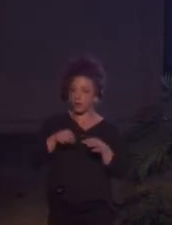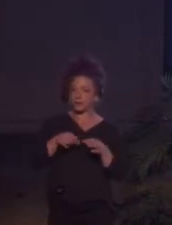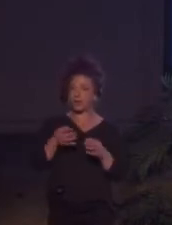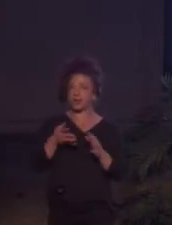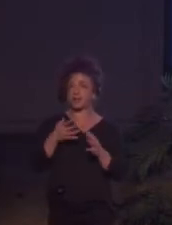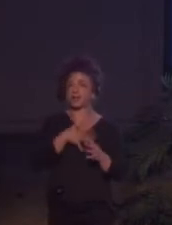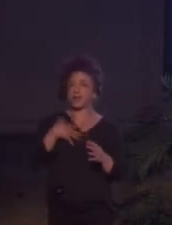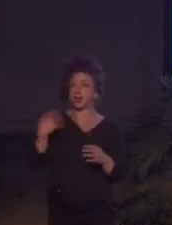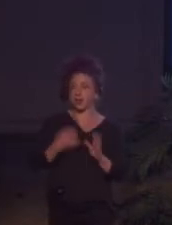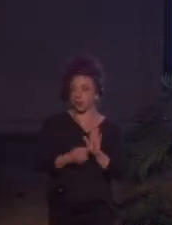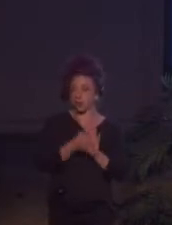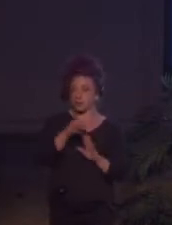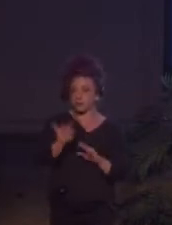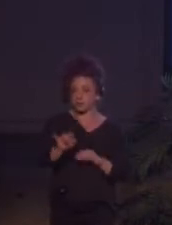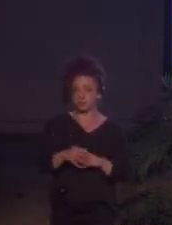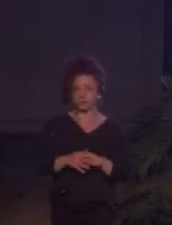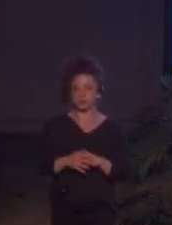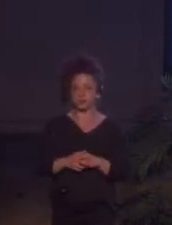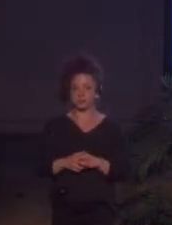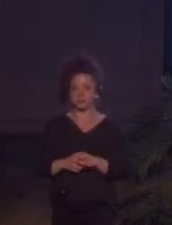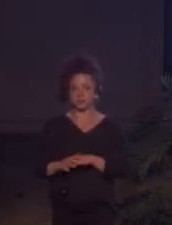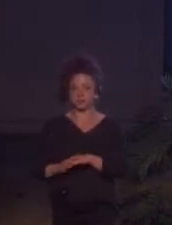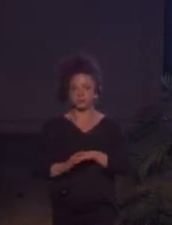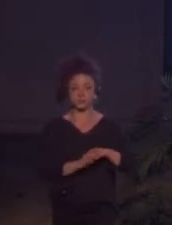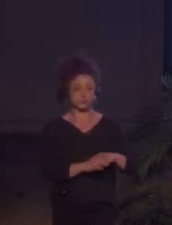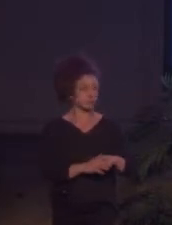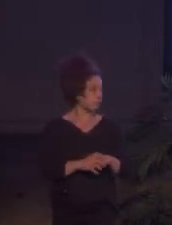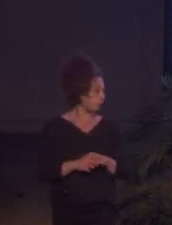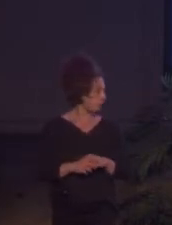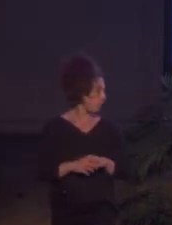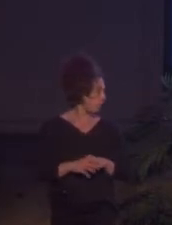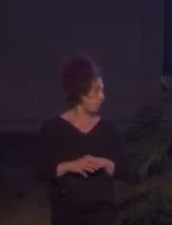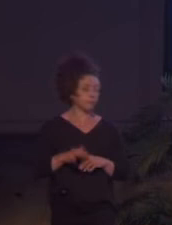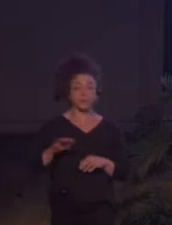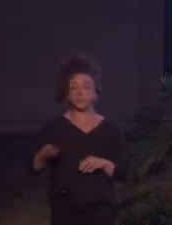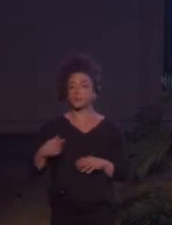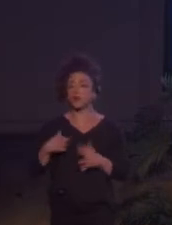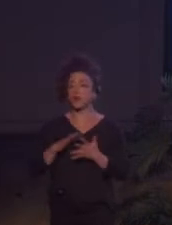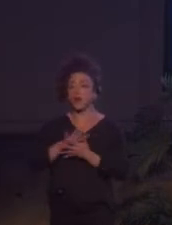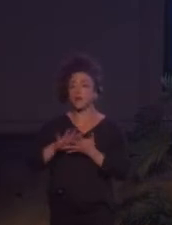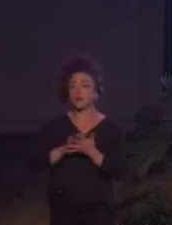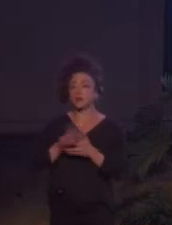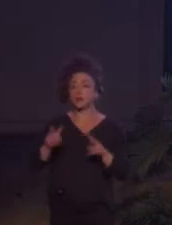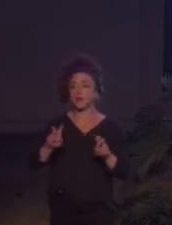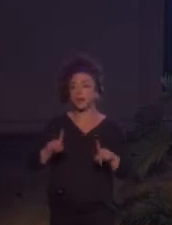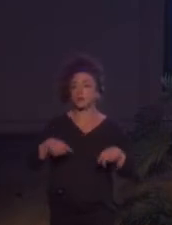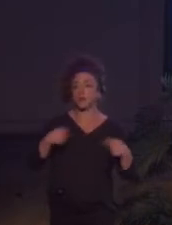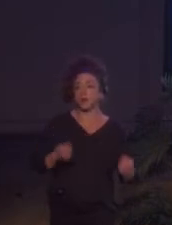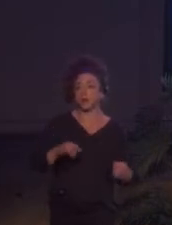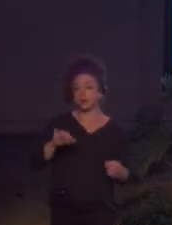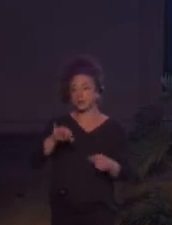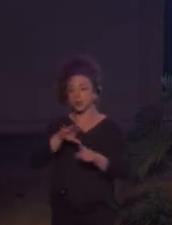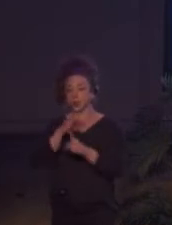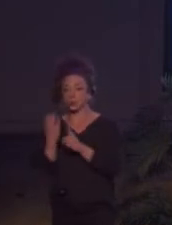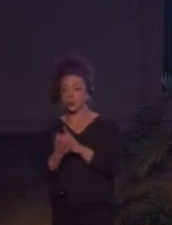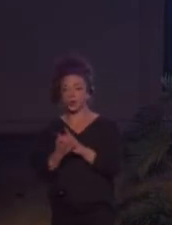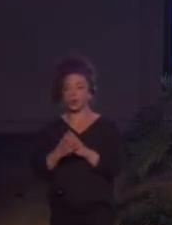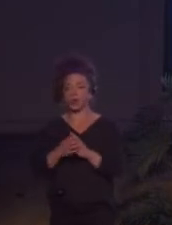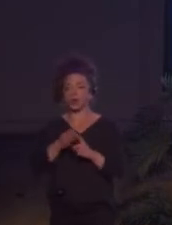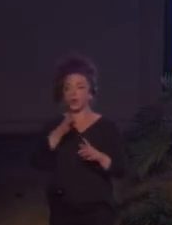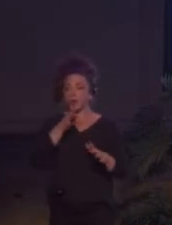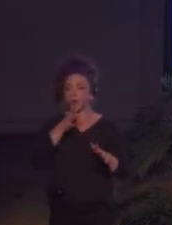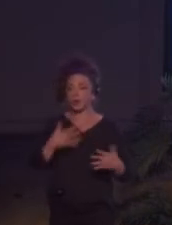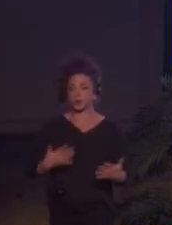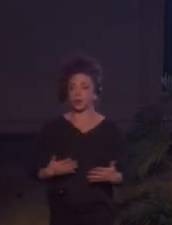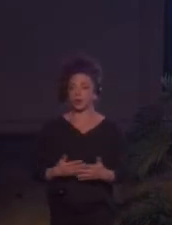Mira, yo creo que hablando de lo del biologismo y lo de la cultura, o sea, pasa una cosa que igual que nos han criado